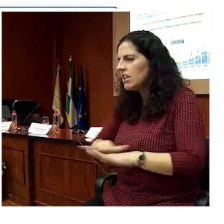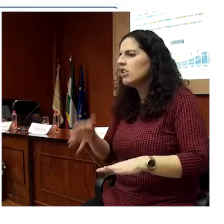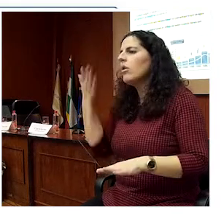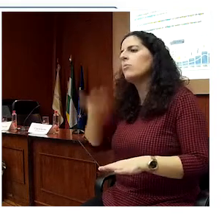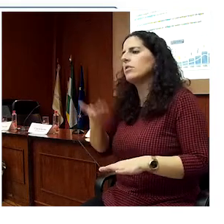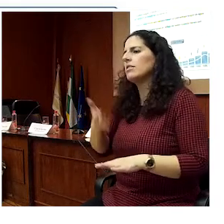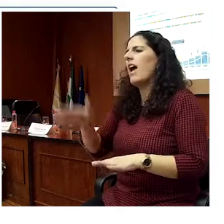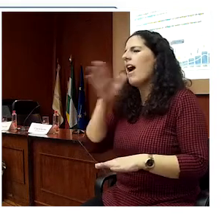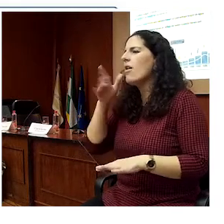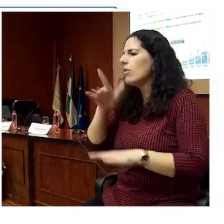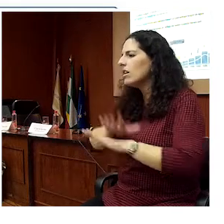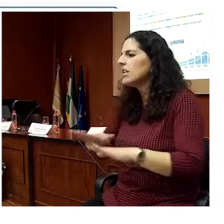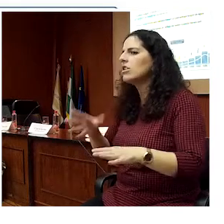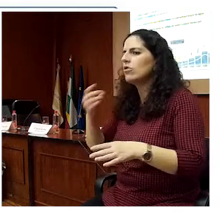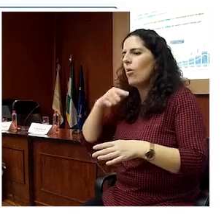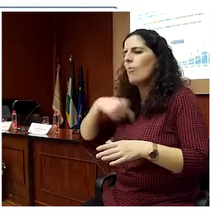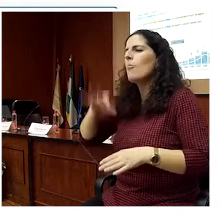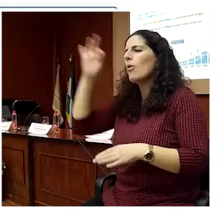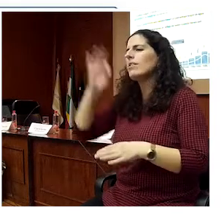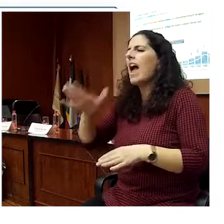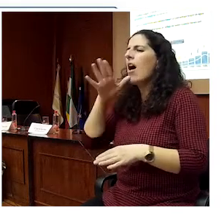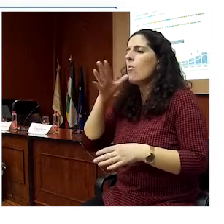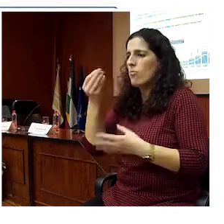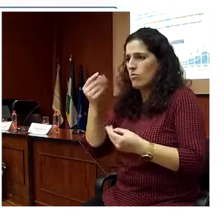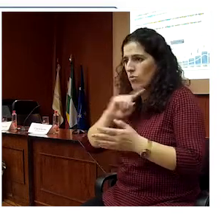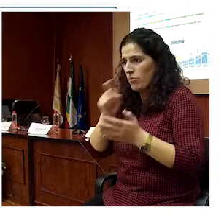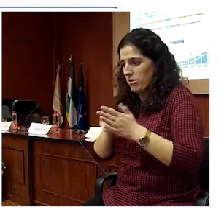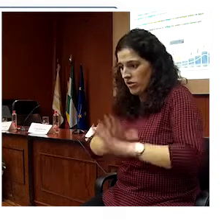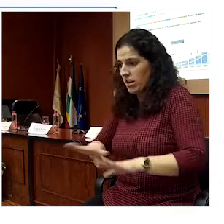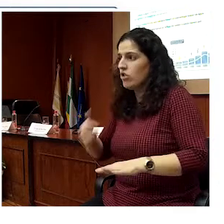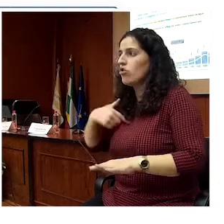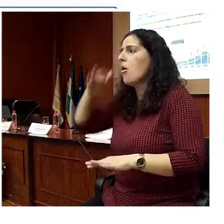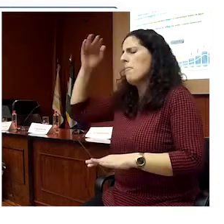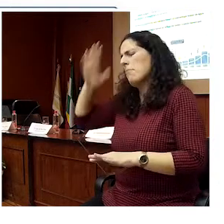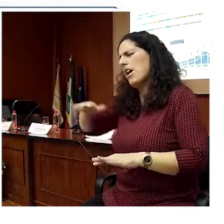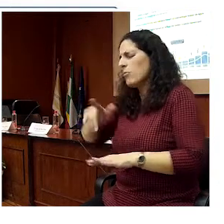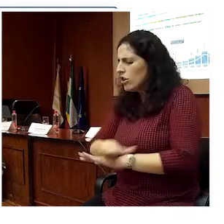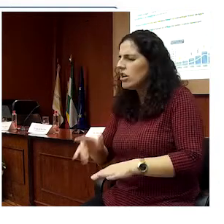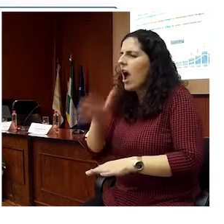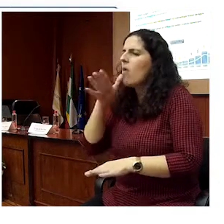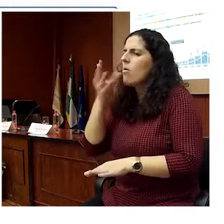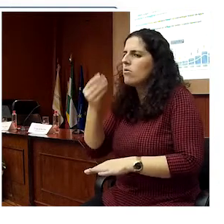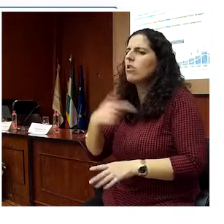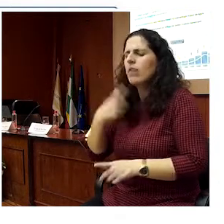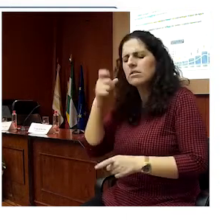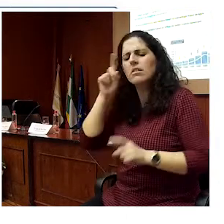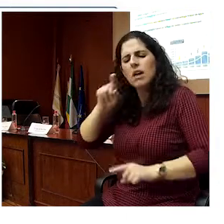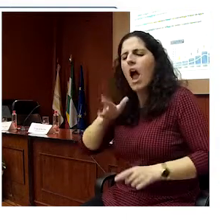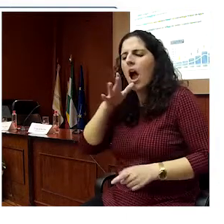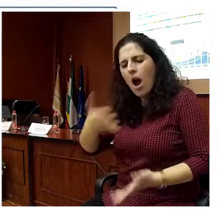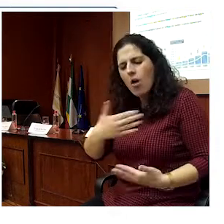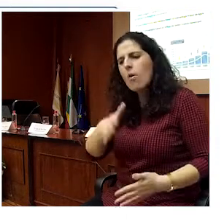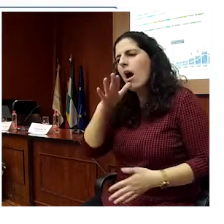porque tiene un gran porcentaje de agua corporal respecto al adulto. Por tanto, dentro de los hábitos en